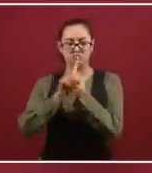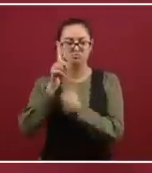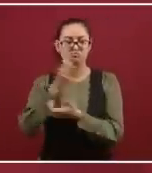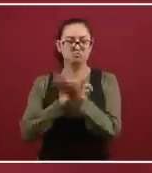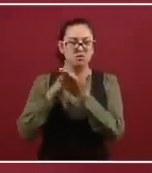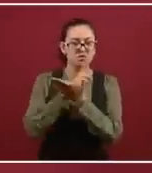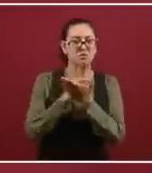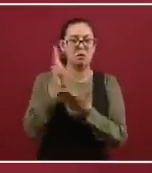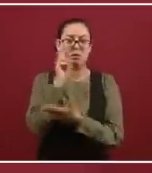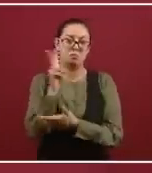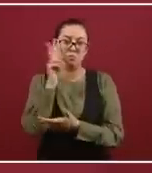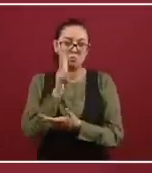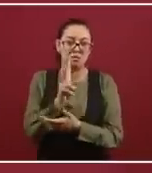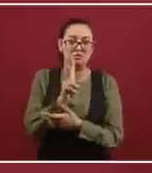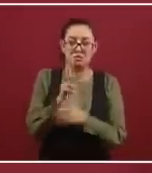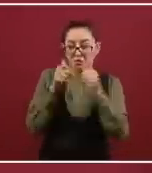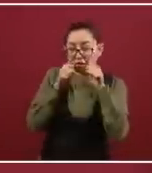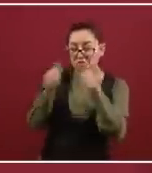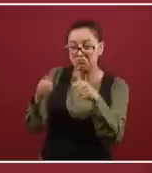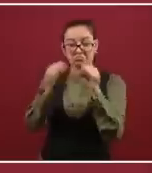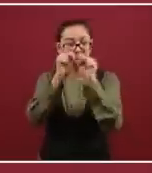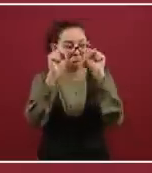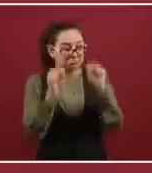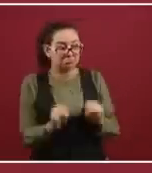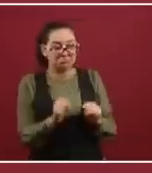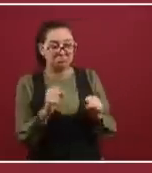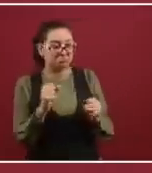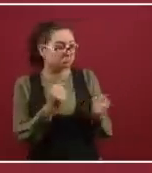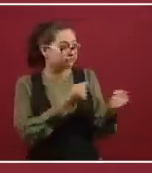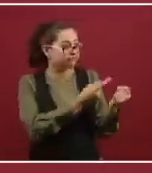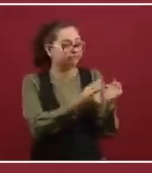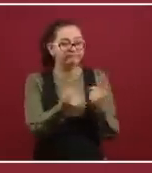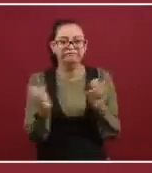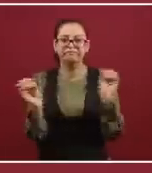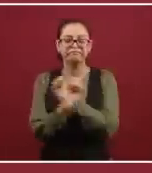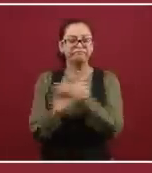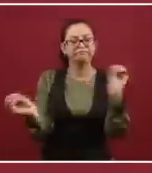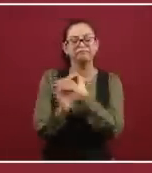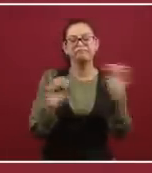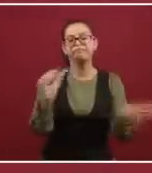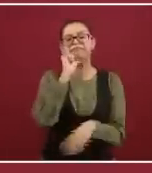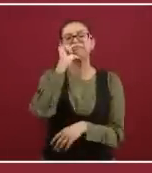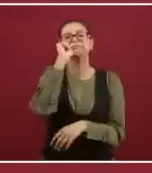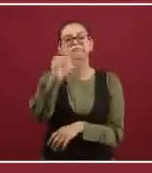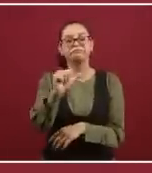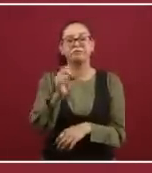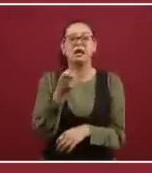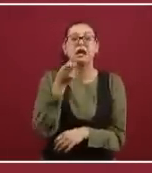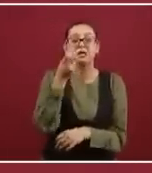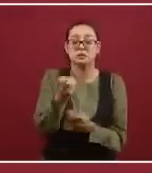adicciones. Por eso nos llevó tiempo la presentación de este programa,